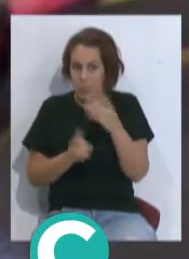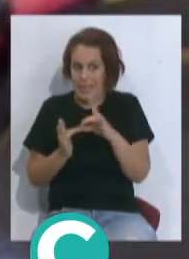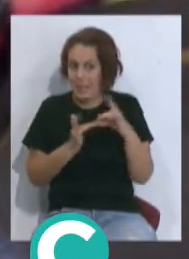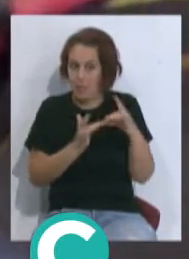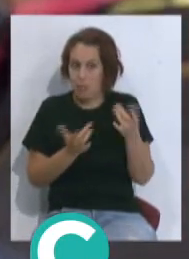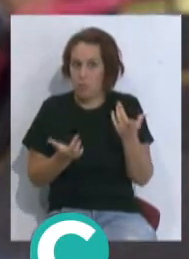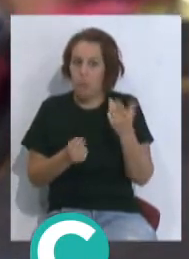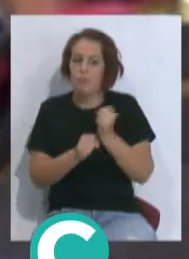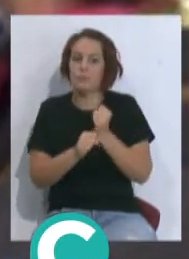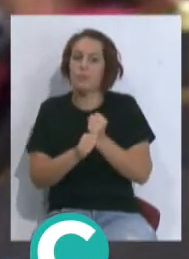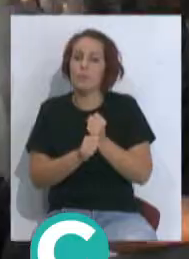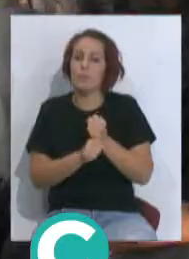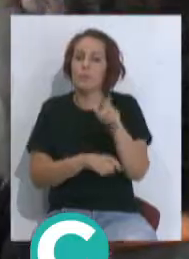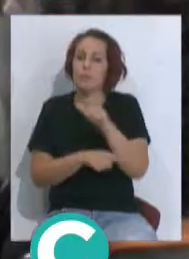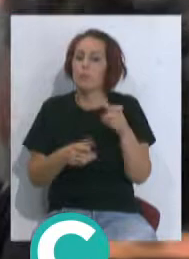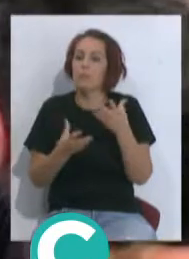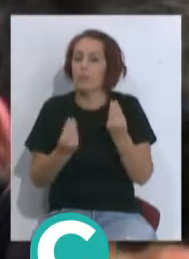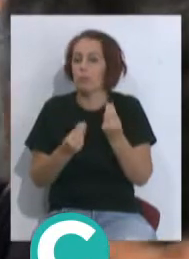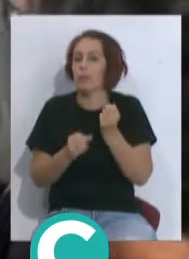no hay muchos puestos de trabajo, mucha gente que trabaja